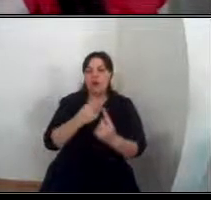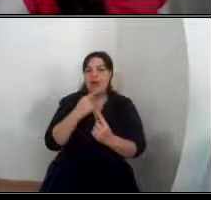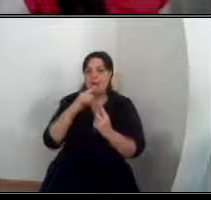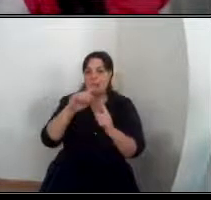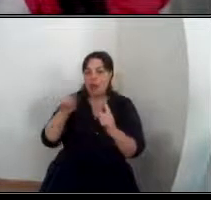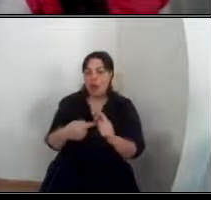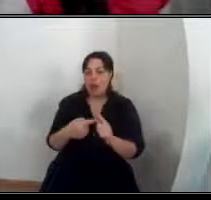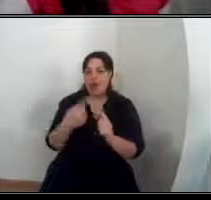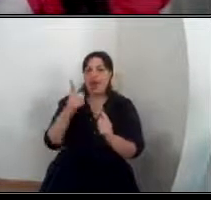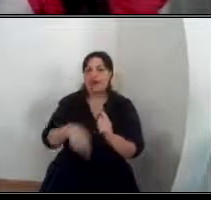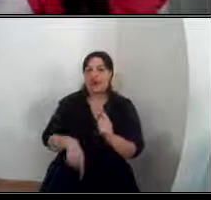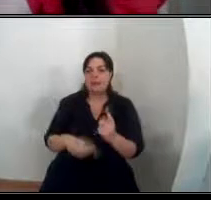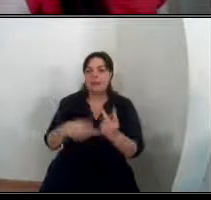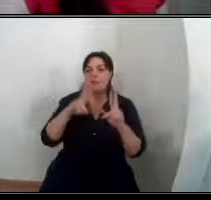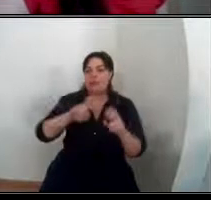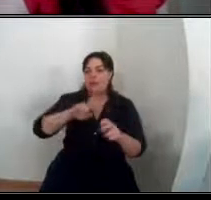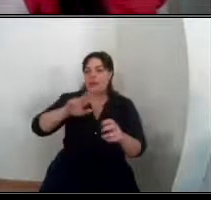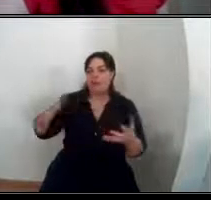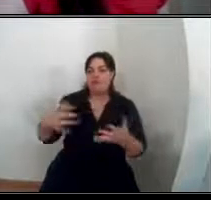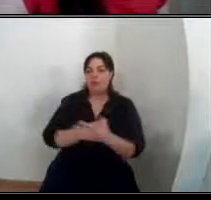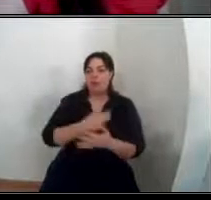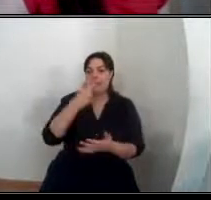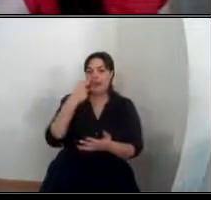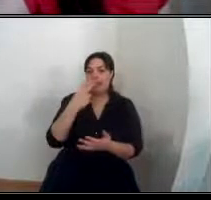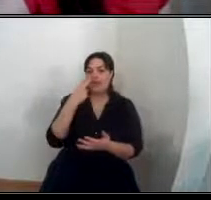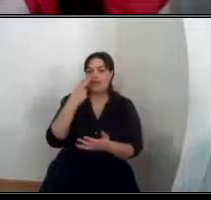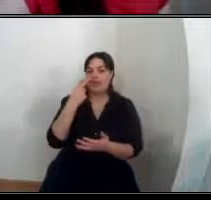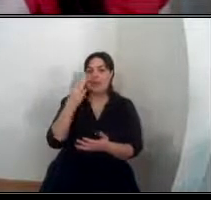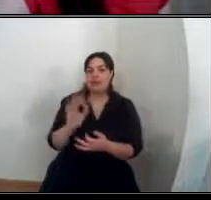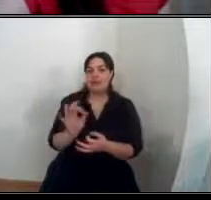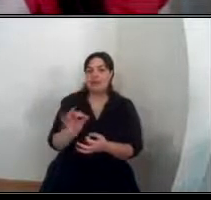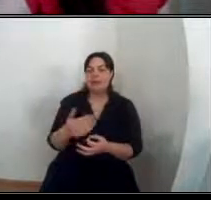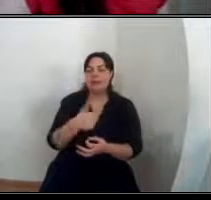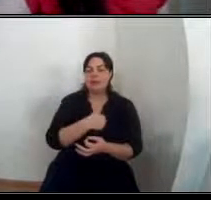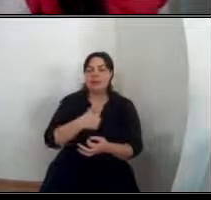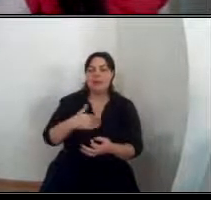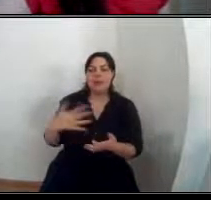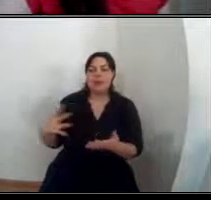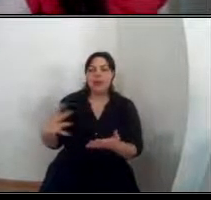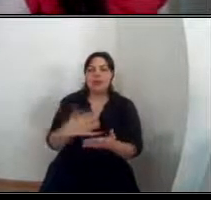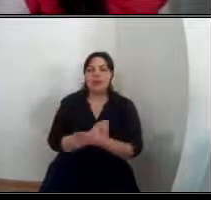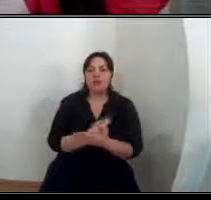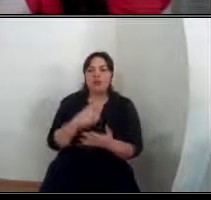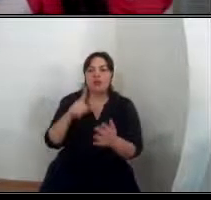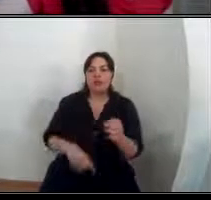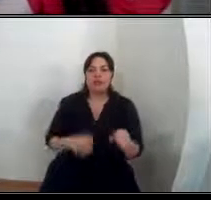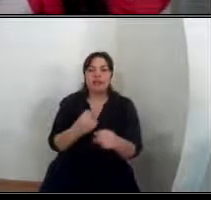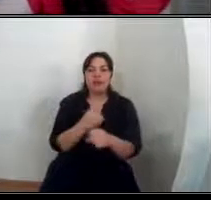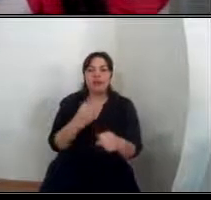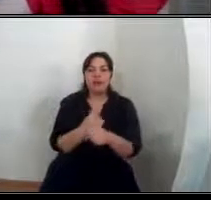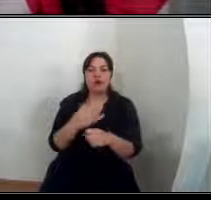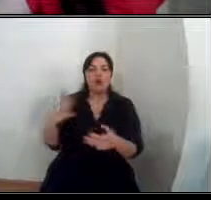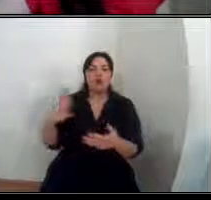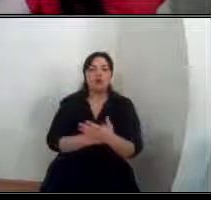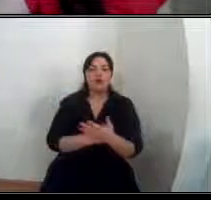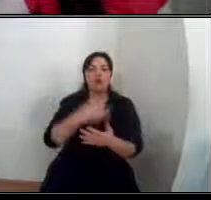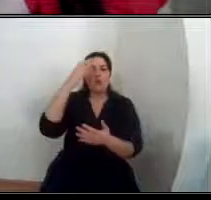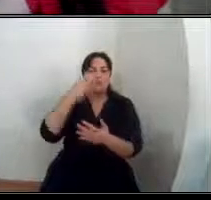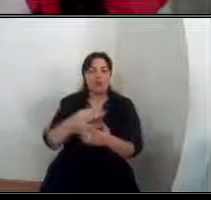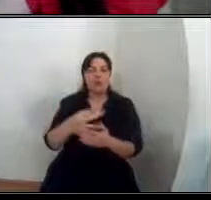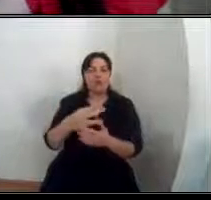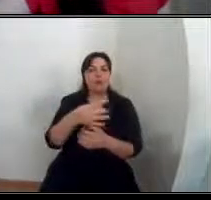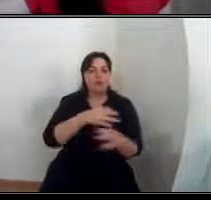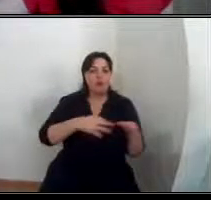con todos los temas que nos interesan. Y desde luego sí que se aprecia todo el papel, todo el trabajo que se desarrolla en los municipios en